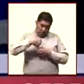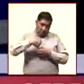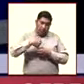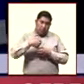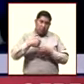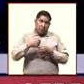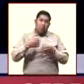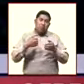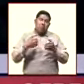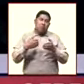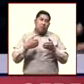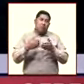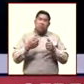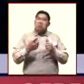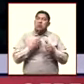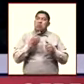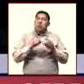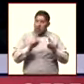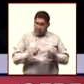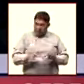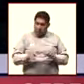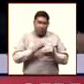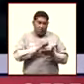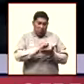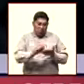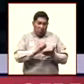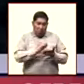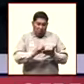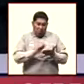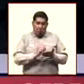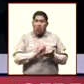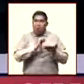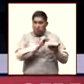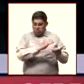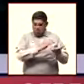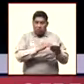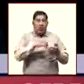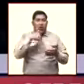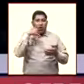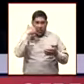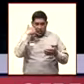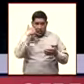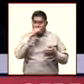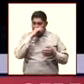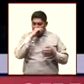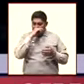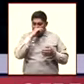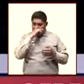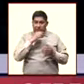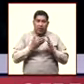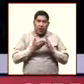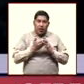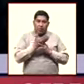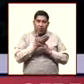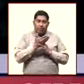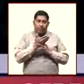un examen de ingreso. Dejan los datos correspondientes y, por supuesto, el número de contacto, número de celular. A través de